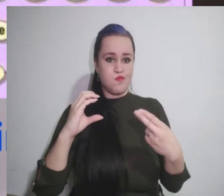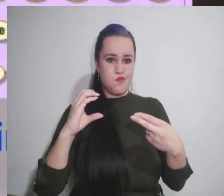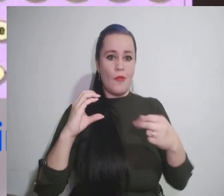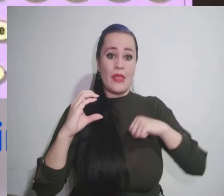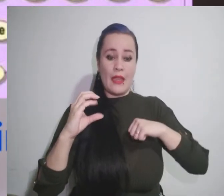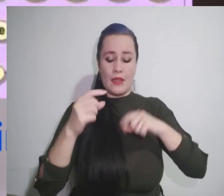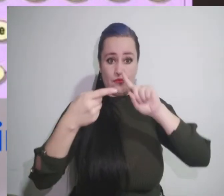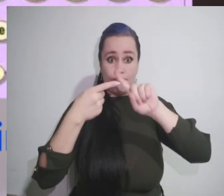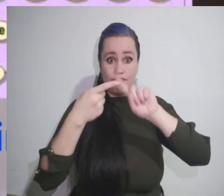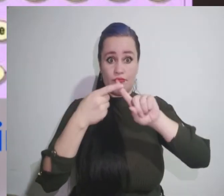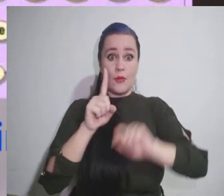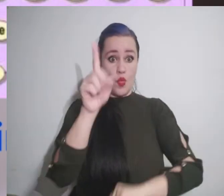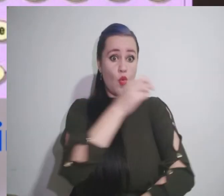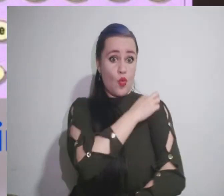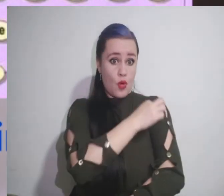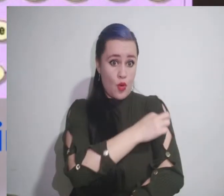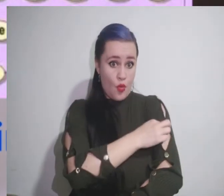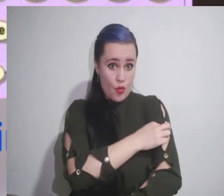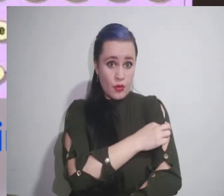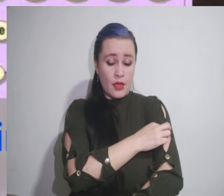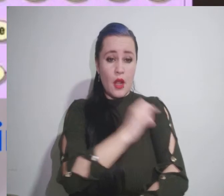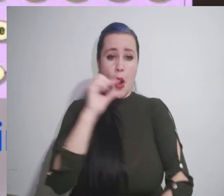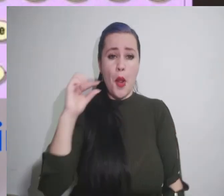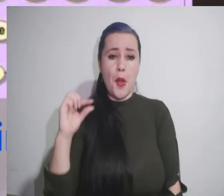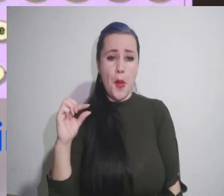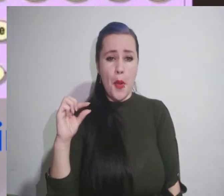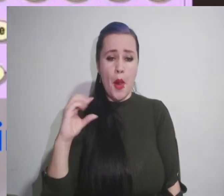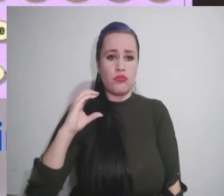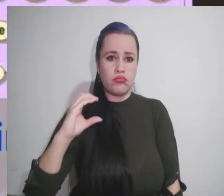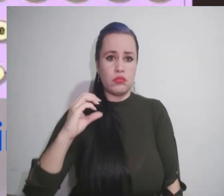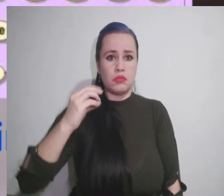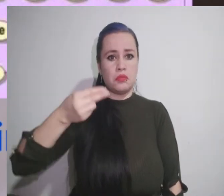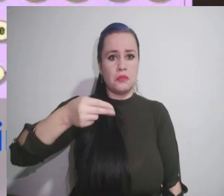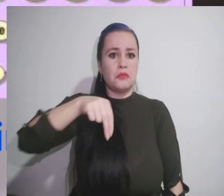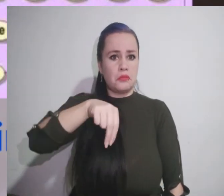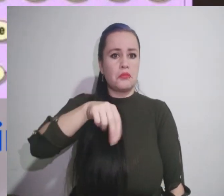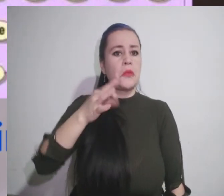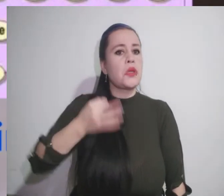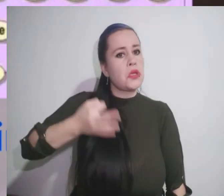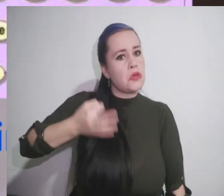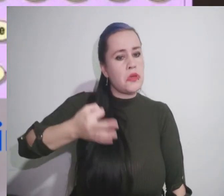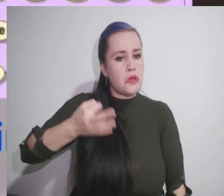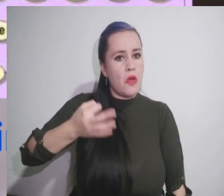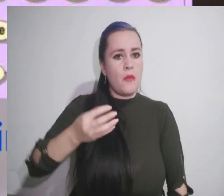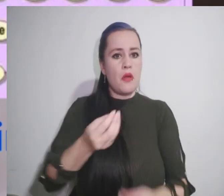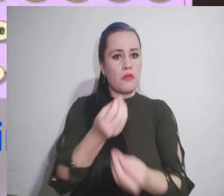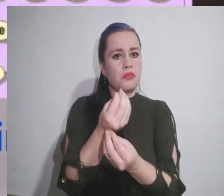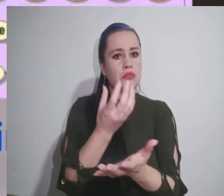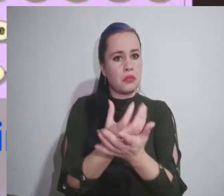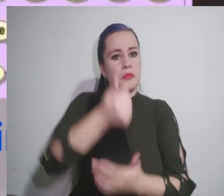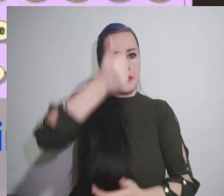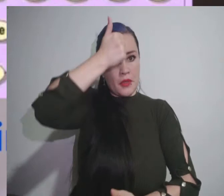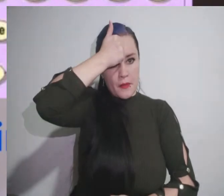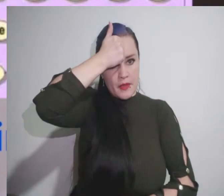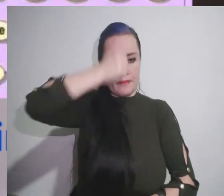que la forman. ¿Sí? Una proteína con poca cantidad de aminoácidos, entonces siempre va a tener una